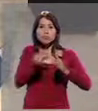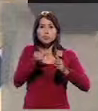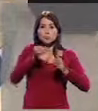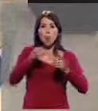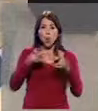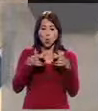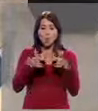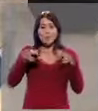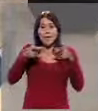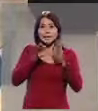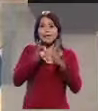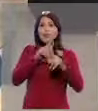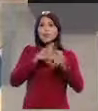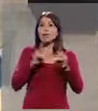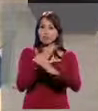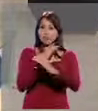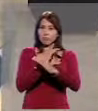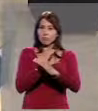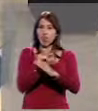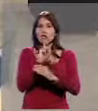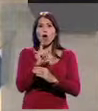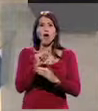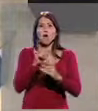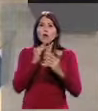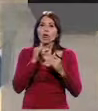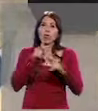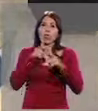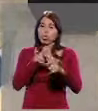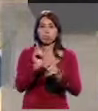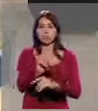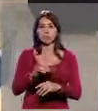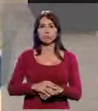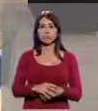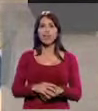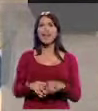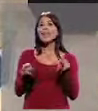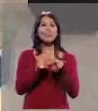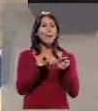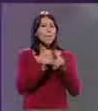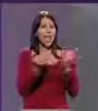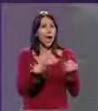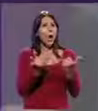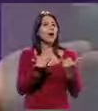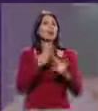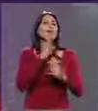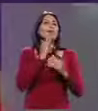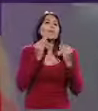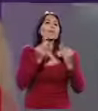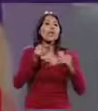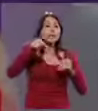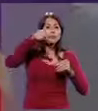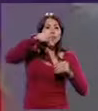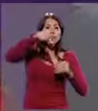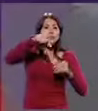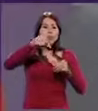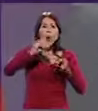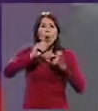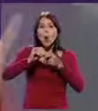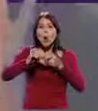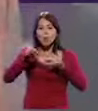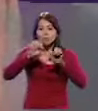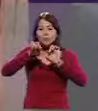pero eh moderar las cantidades básicamente también ahora está como el Boom verdad de los sustitutos del azúcar entonces